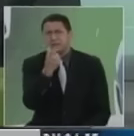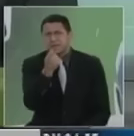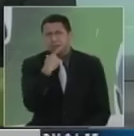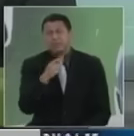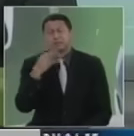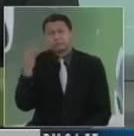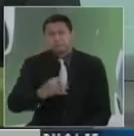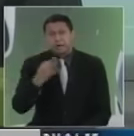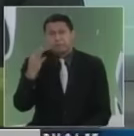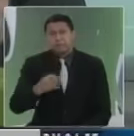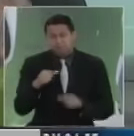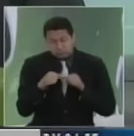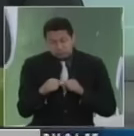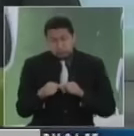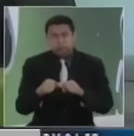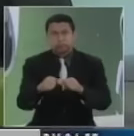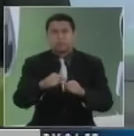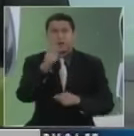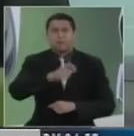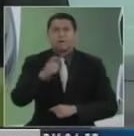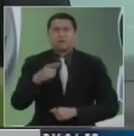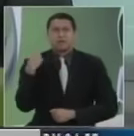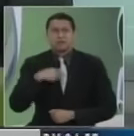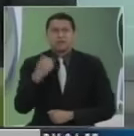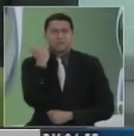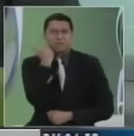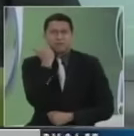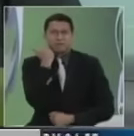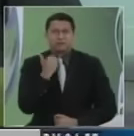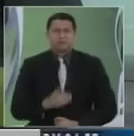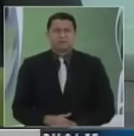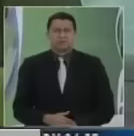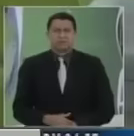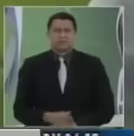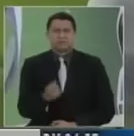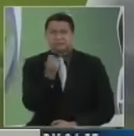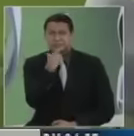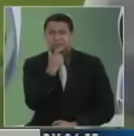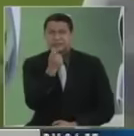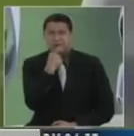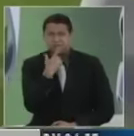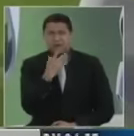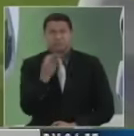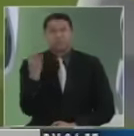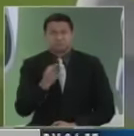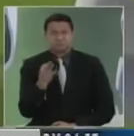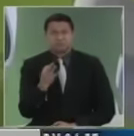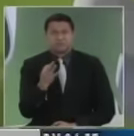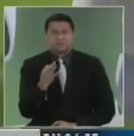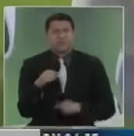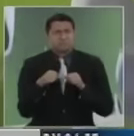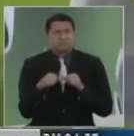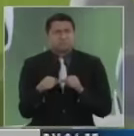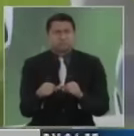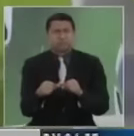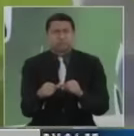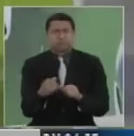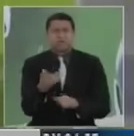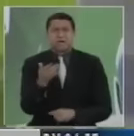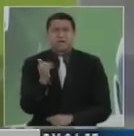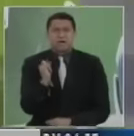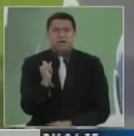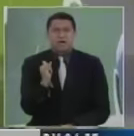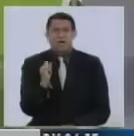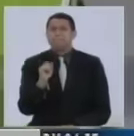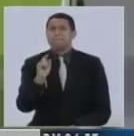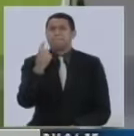regular continua y permanente para los pacientes que tienen esta enfermedad el tratamiento es correcto el tratamiento es permanente hay una